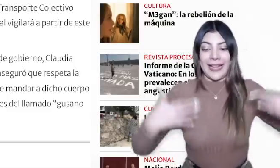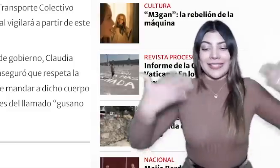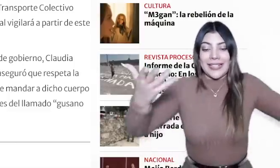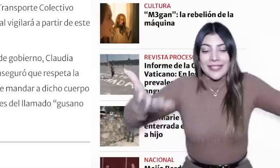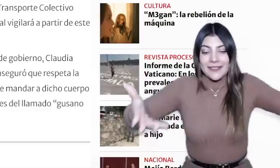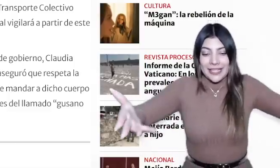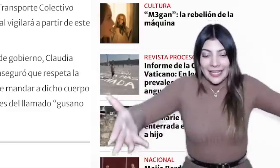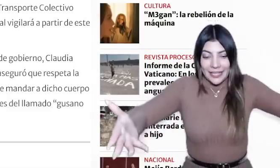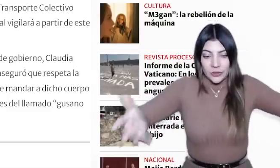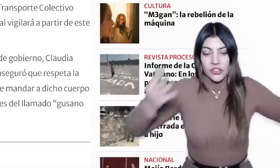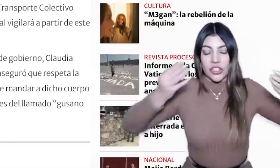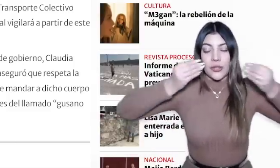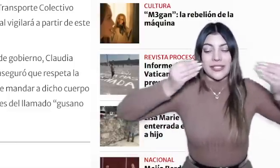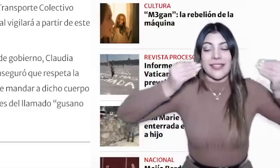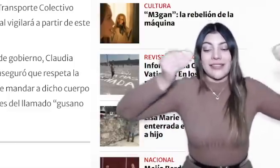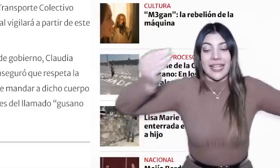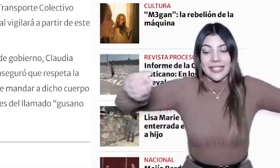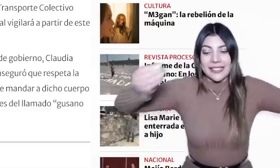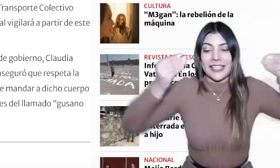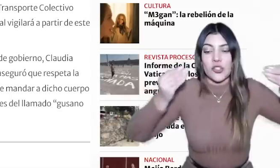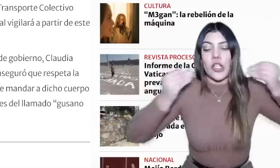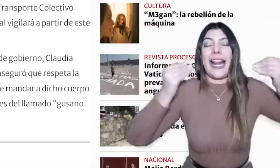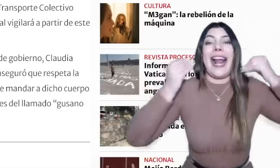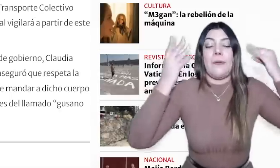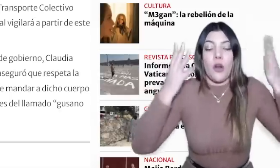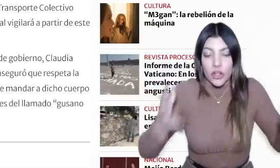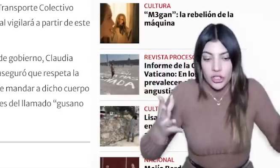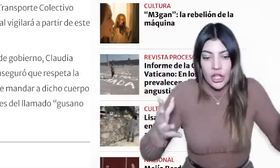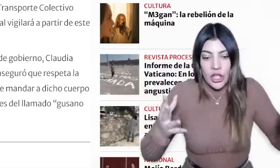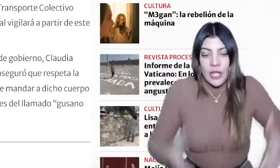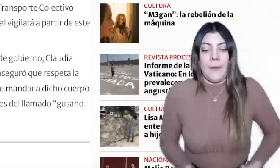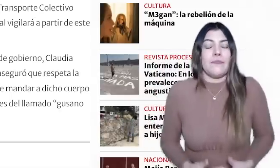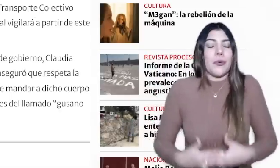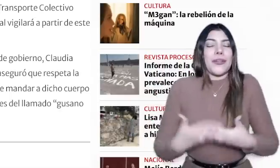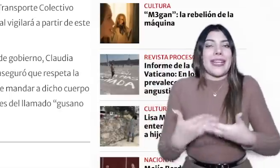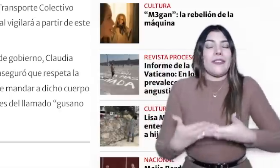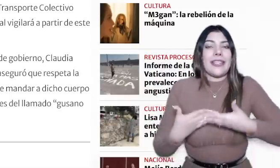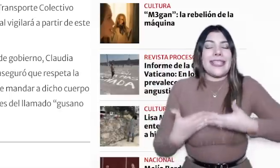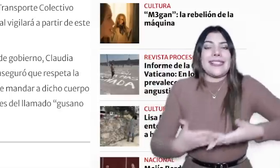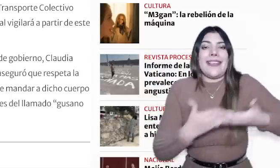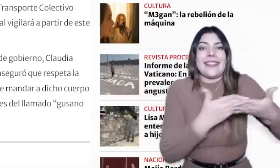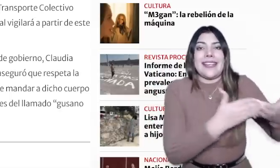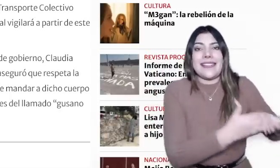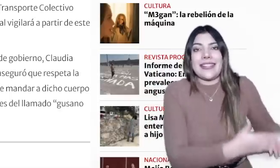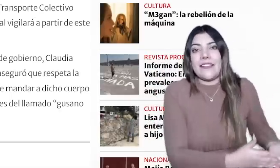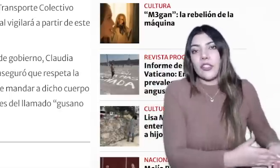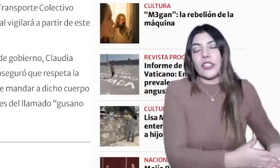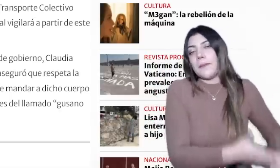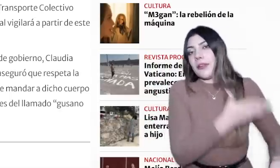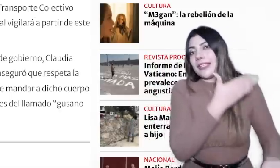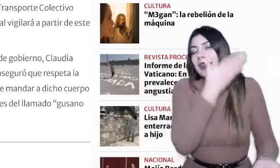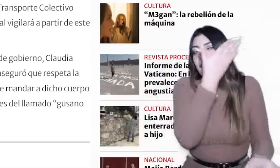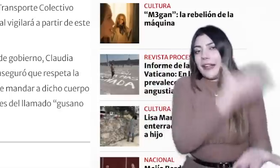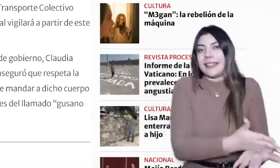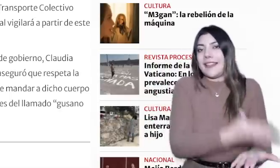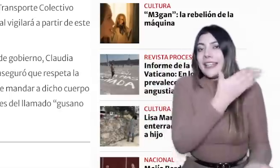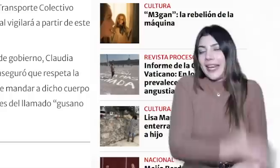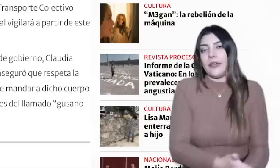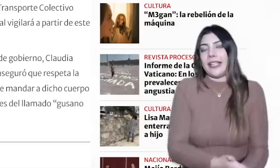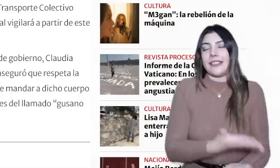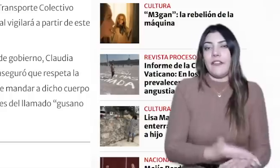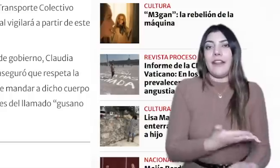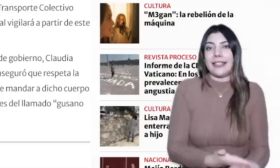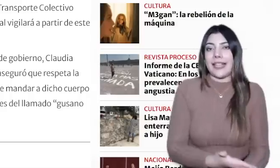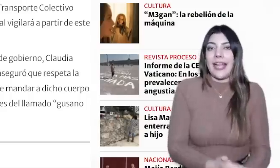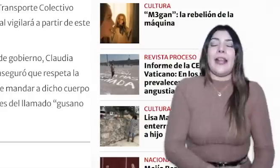tú eres el sindicato, si tú estás ahí, si es tu labor, ¿por qué no dijiste desde hace tanto tiempo que hacía falta